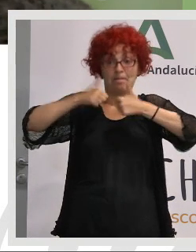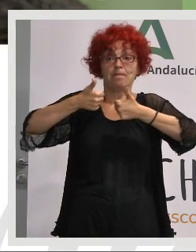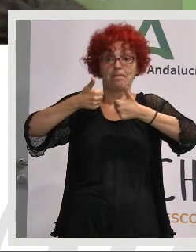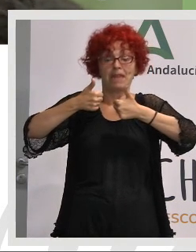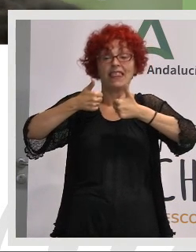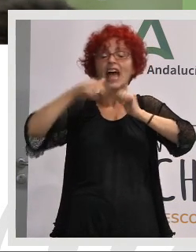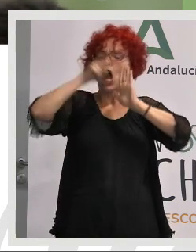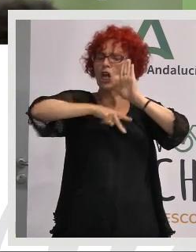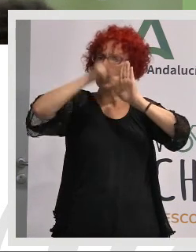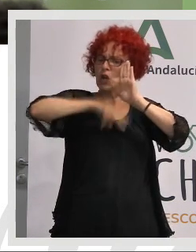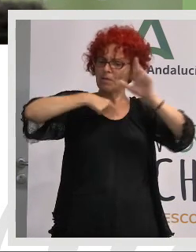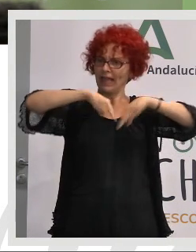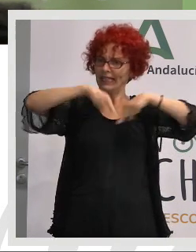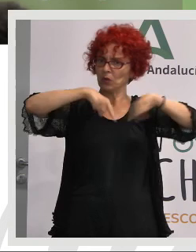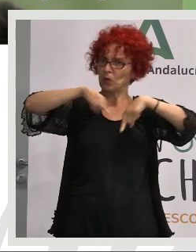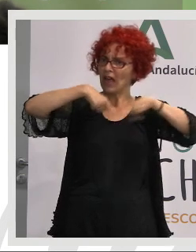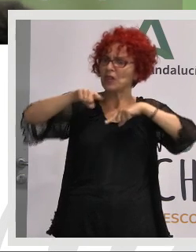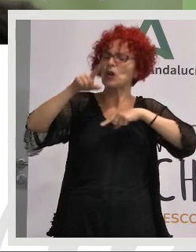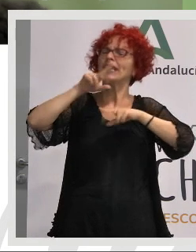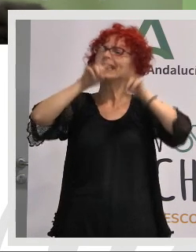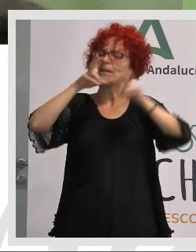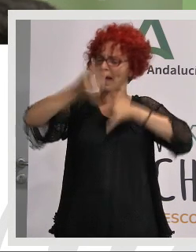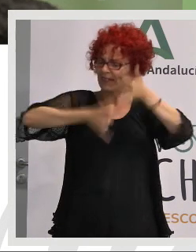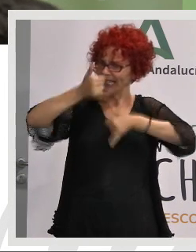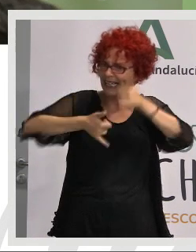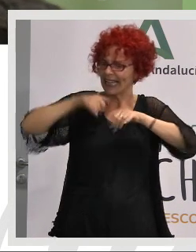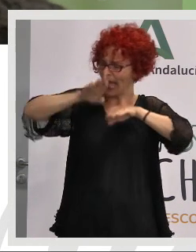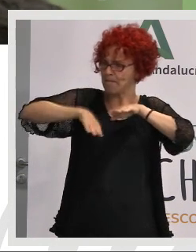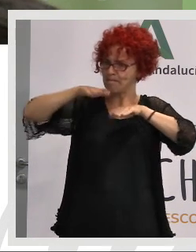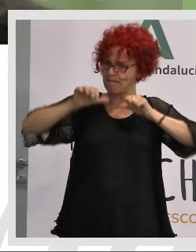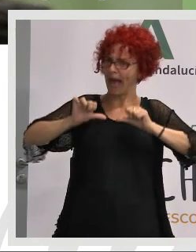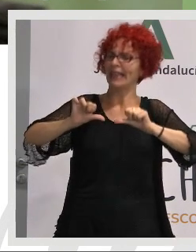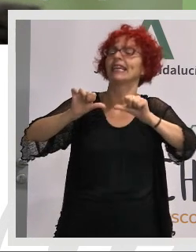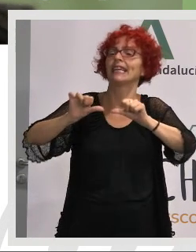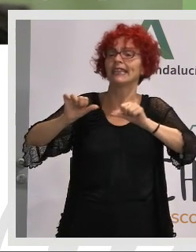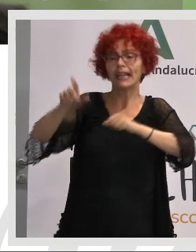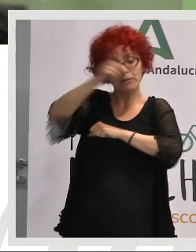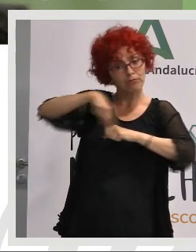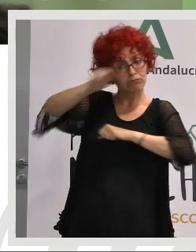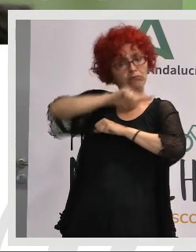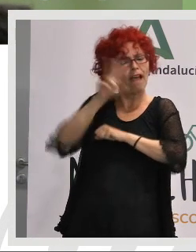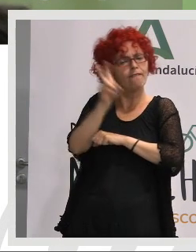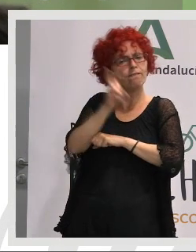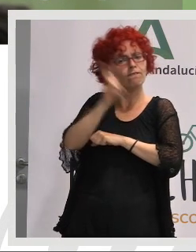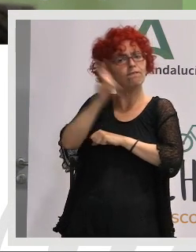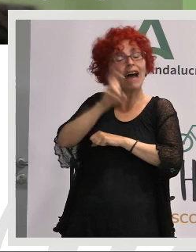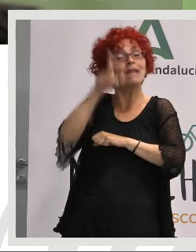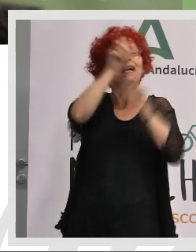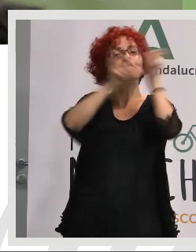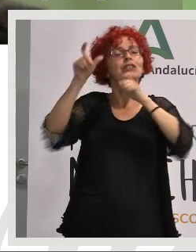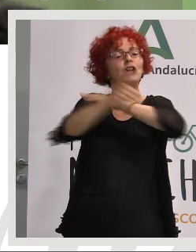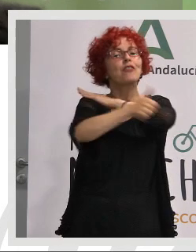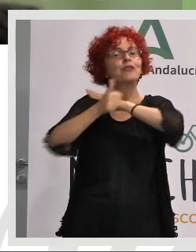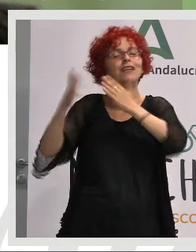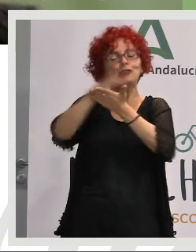normas de circulación como llevar bien la bicicleta, el patinete, en fin, algo que va a ser muy útil para toda la ciudadanía, pequeños